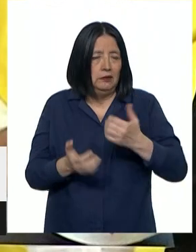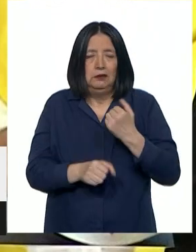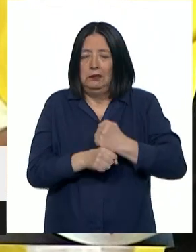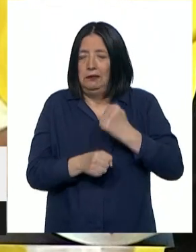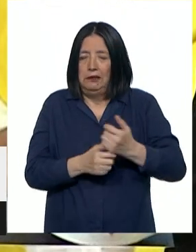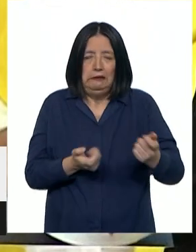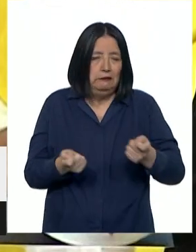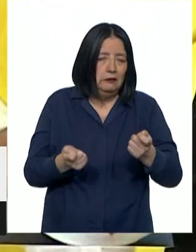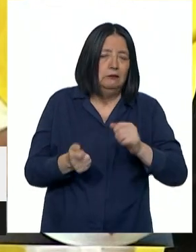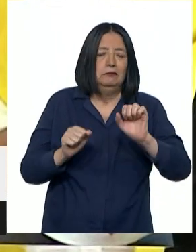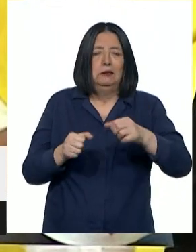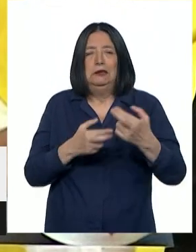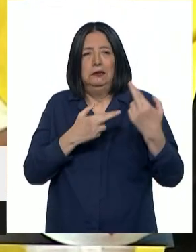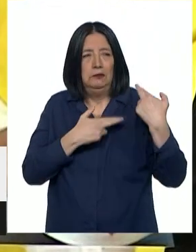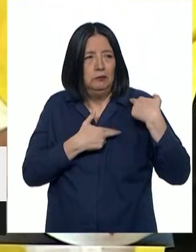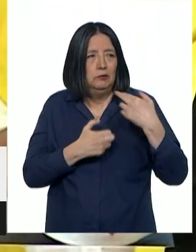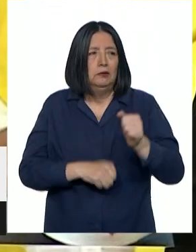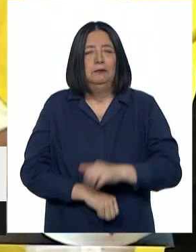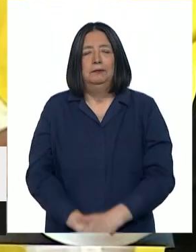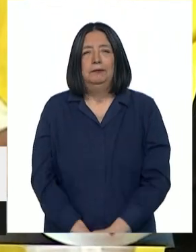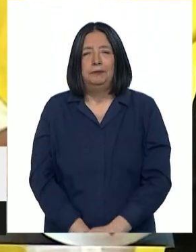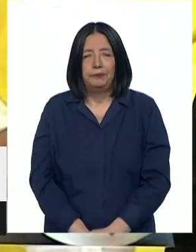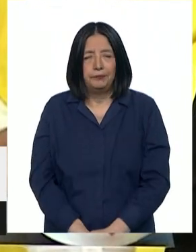gestión responsable,